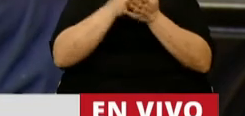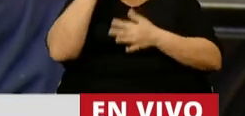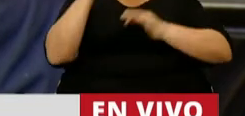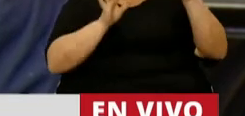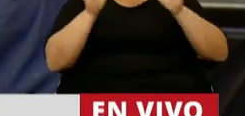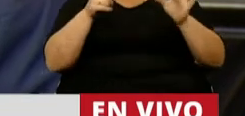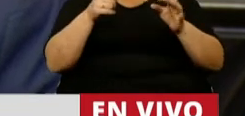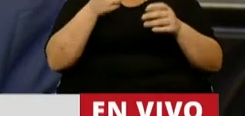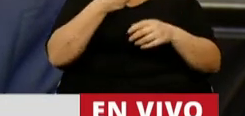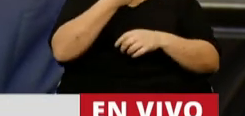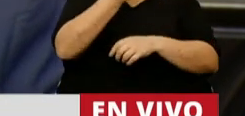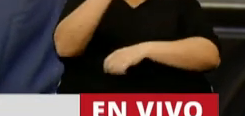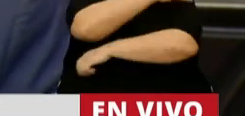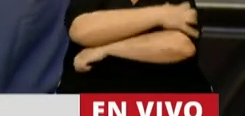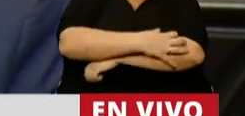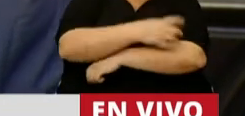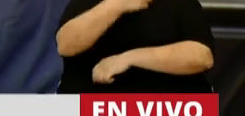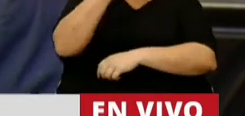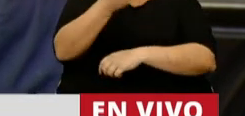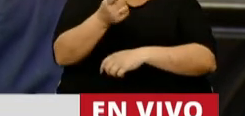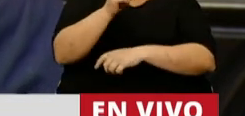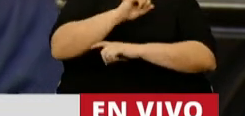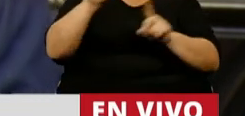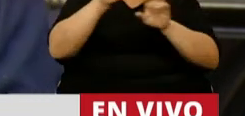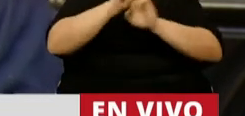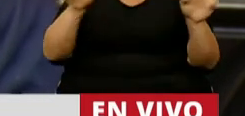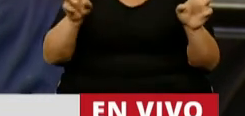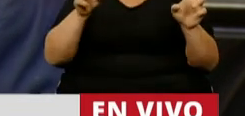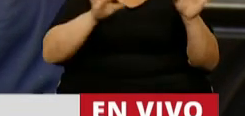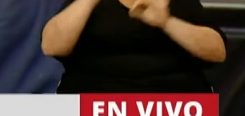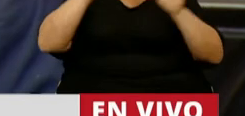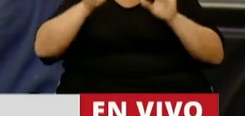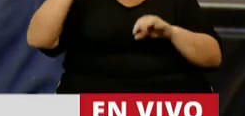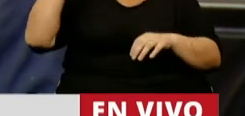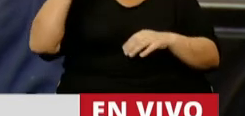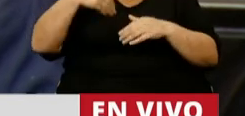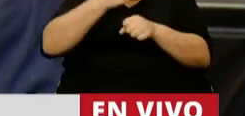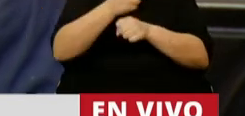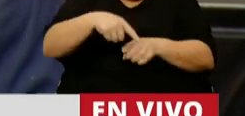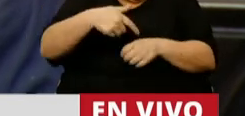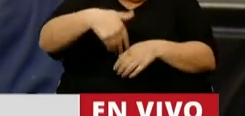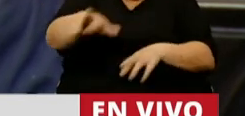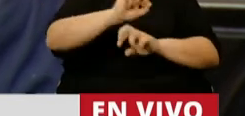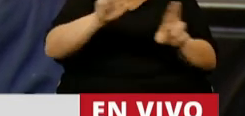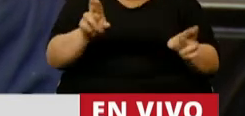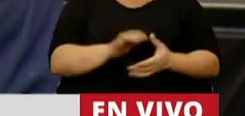medición de la pobreza, diciendo que no va a ser la peor medición que hemos tenido.